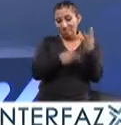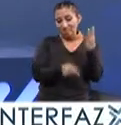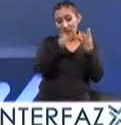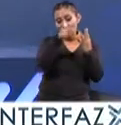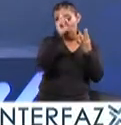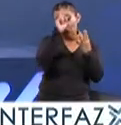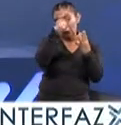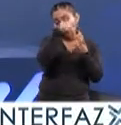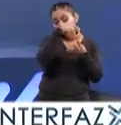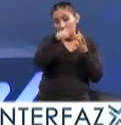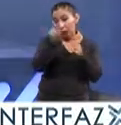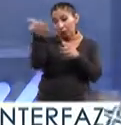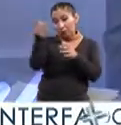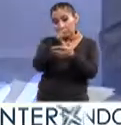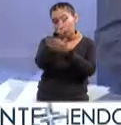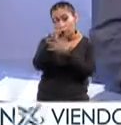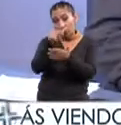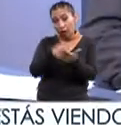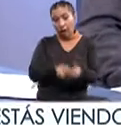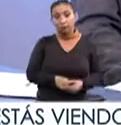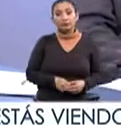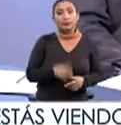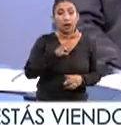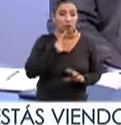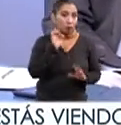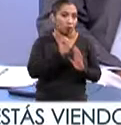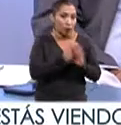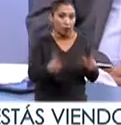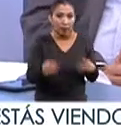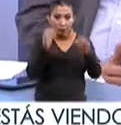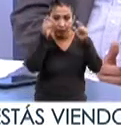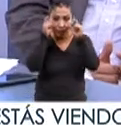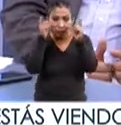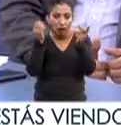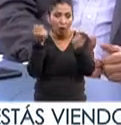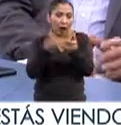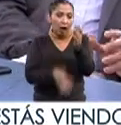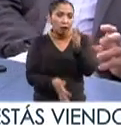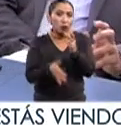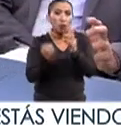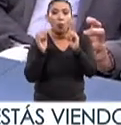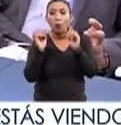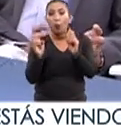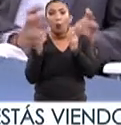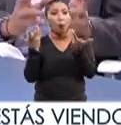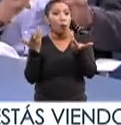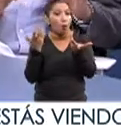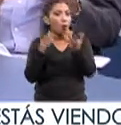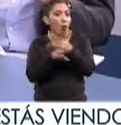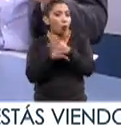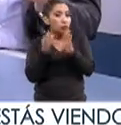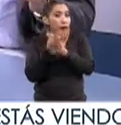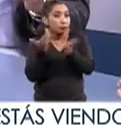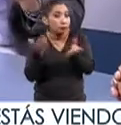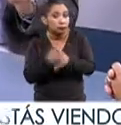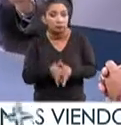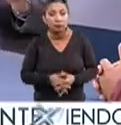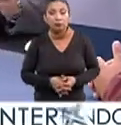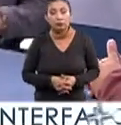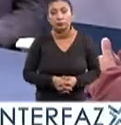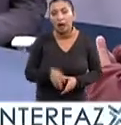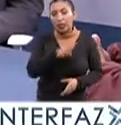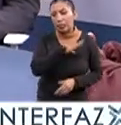te sugerimos que vayas a... Y supongo que también hay venta, por ejemplo, de lentes de bajo costo o accesorios de ese estilo, ¿o